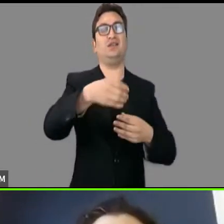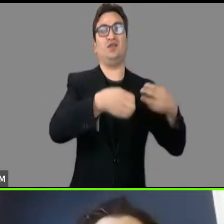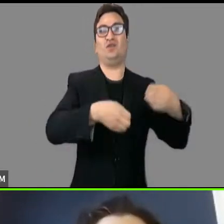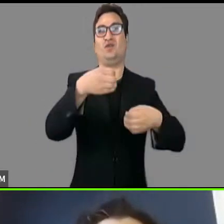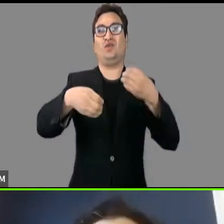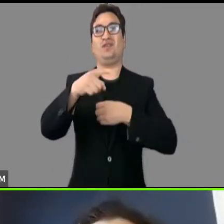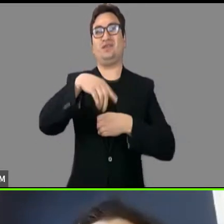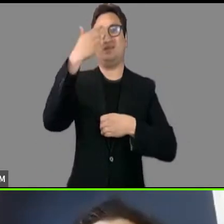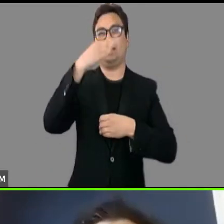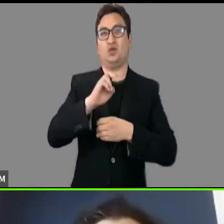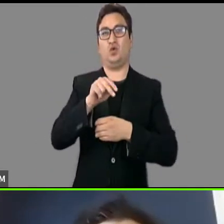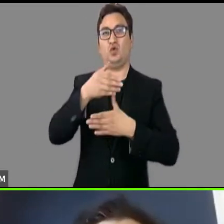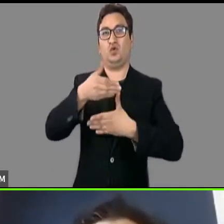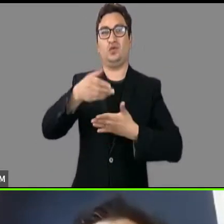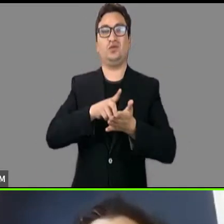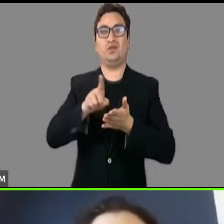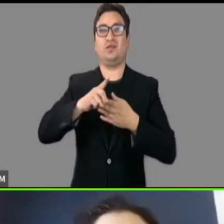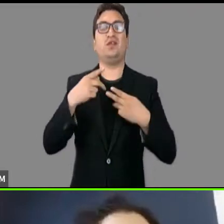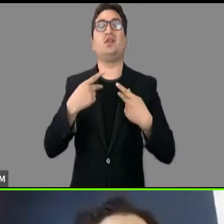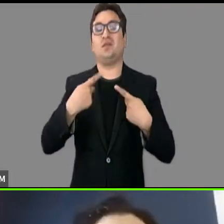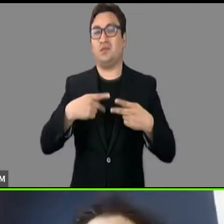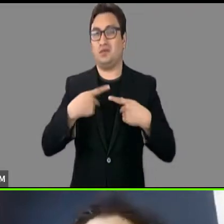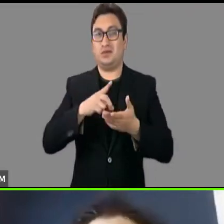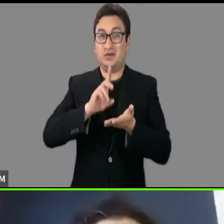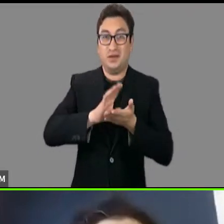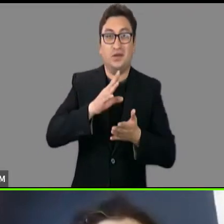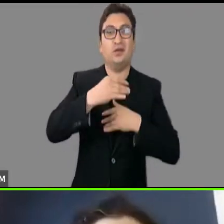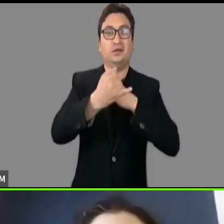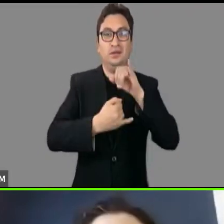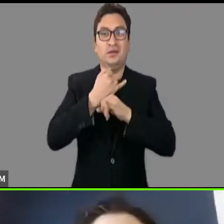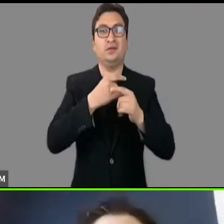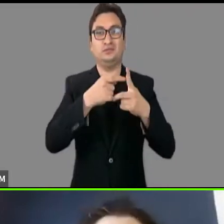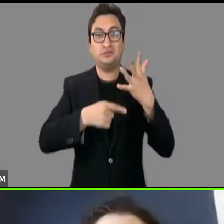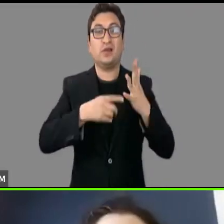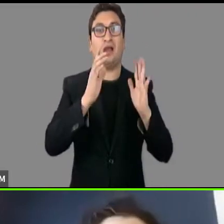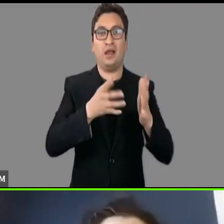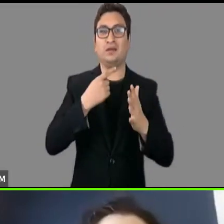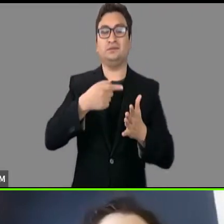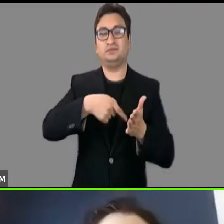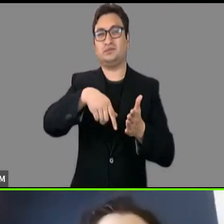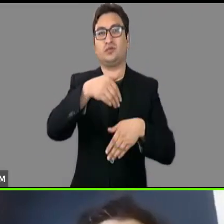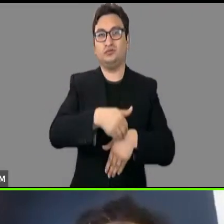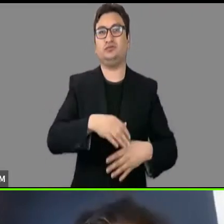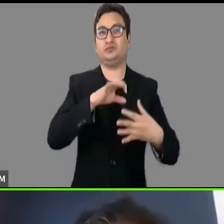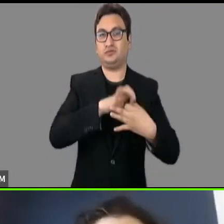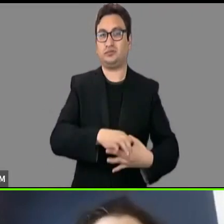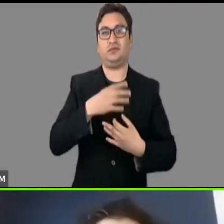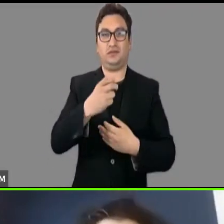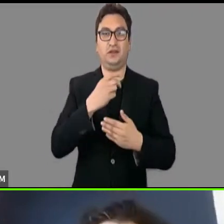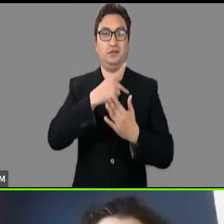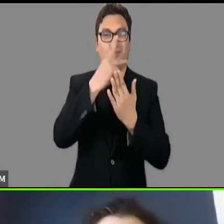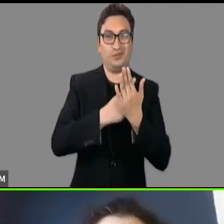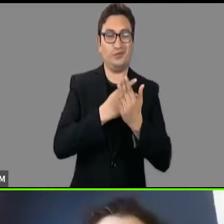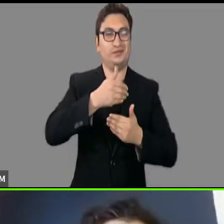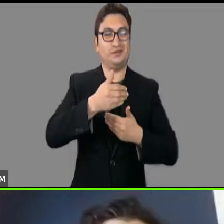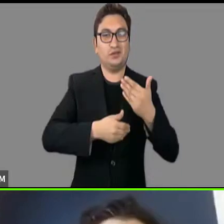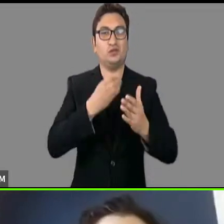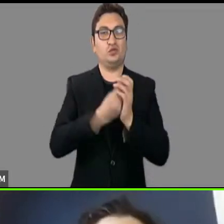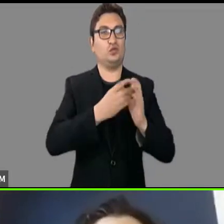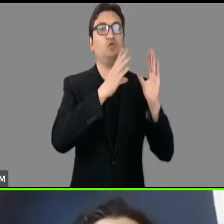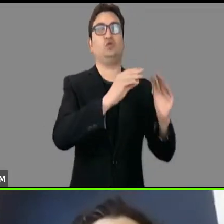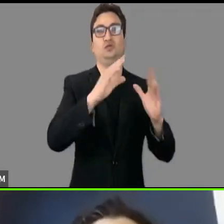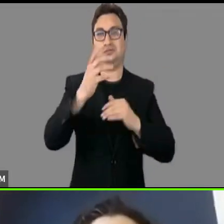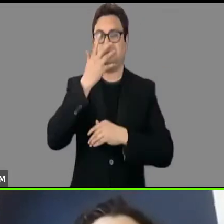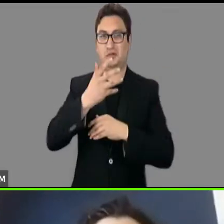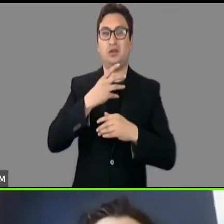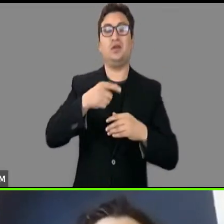Es importante que estos esfuerzos de capacitación no sean un formalismo, que realmente lleguen a magistrados, magistradas y jueces.